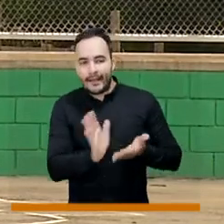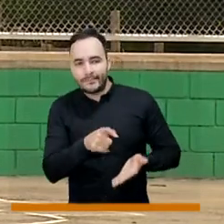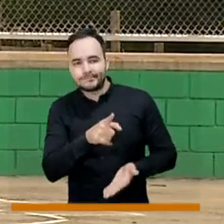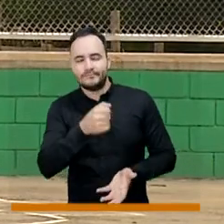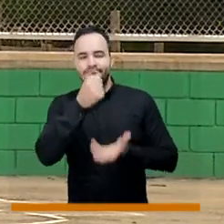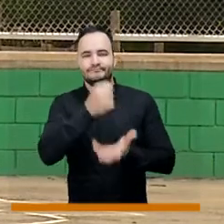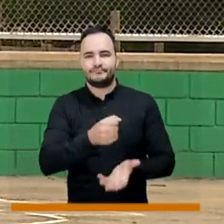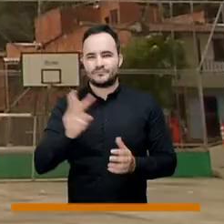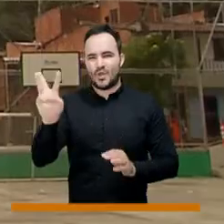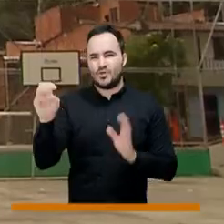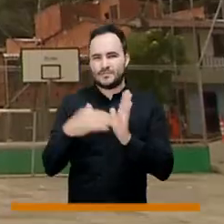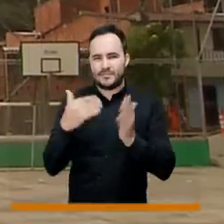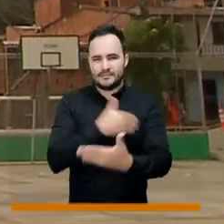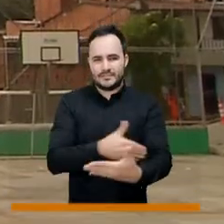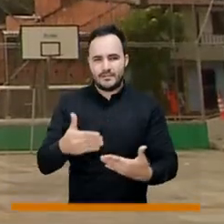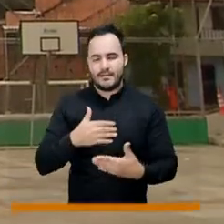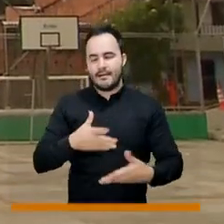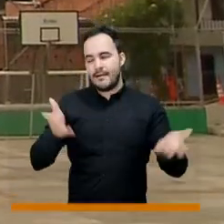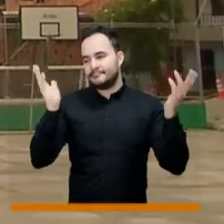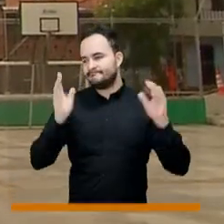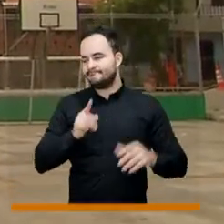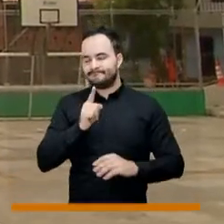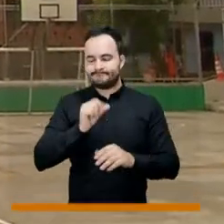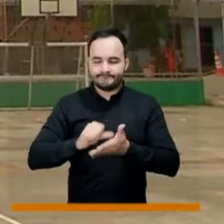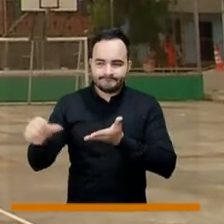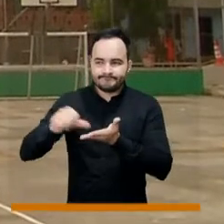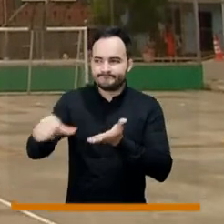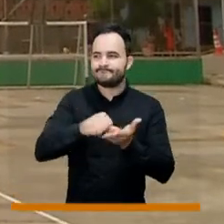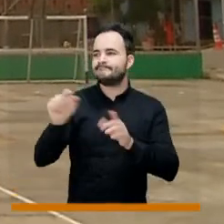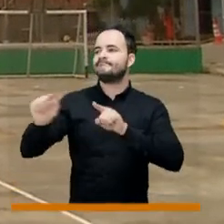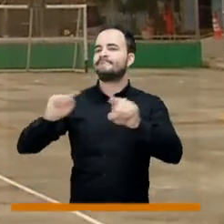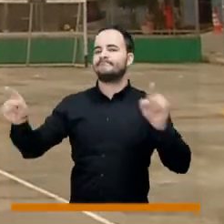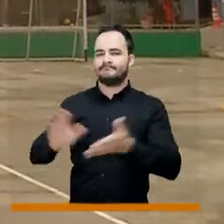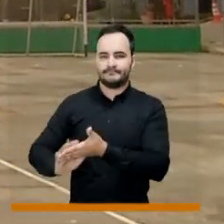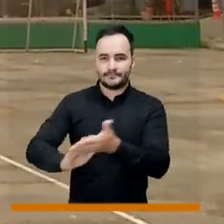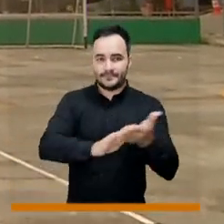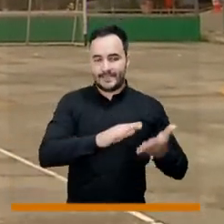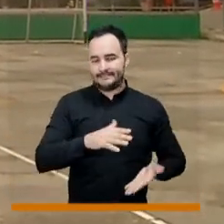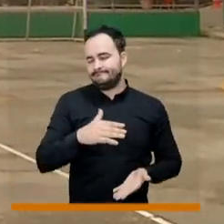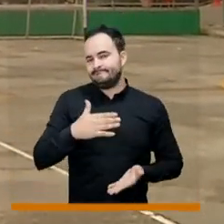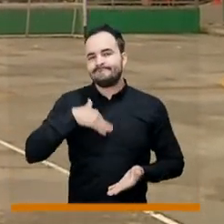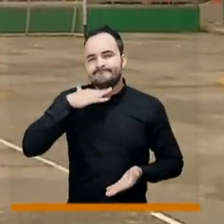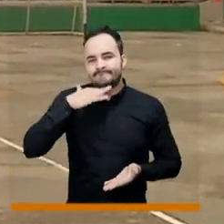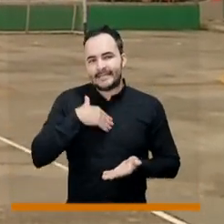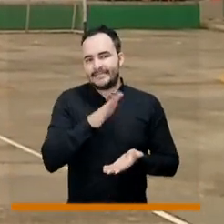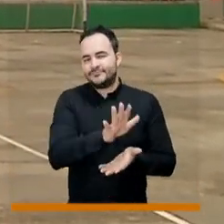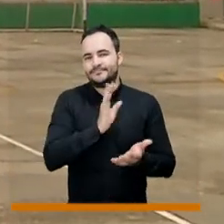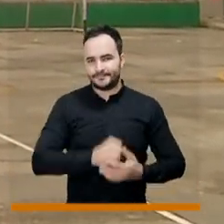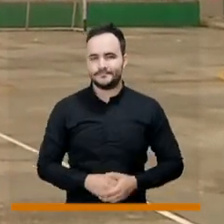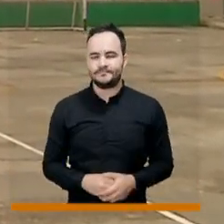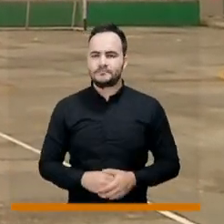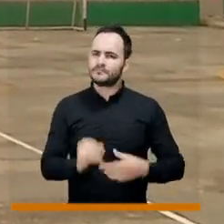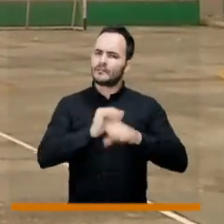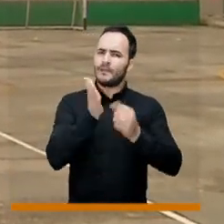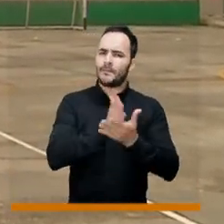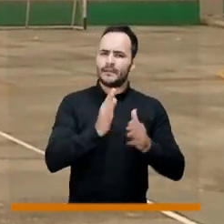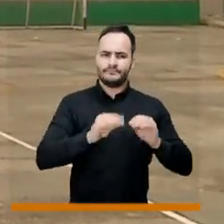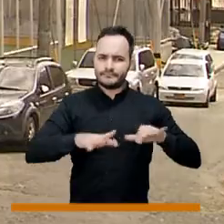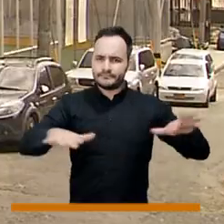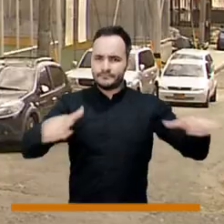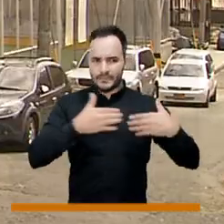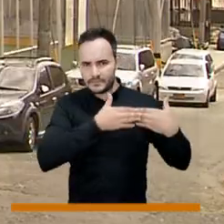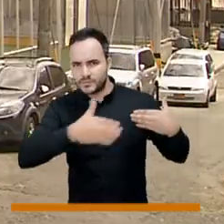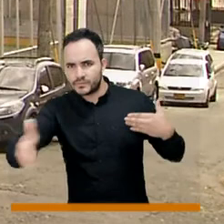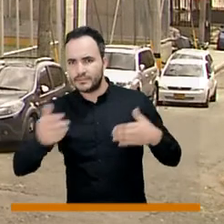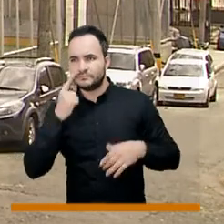hacer la distribución de los recursos. 8.000 millones aproximadamente para mantenimiento de adecuación de escenarios deportivos. ¿Qué ha pasado